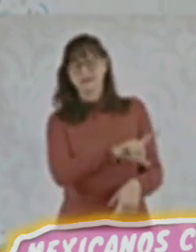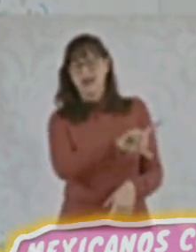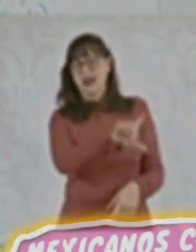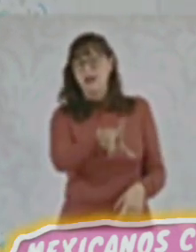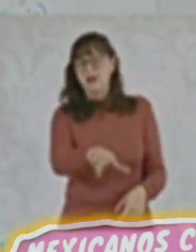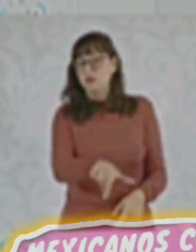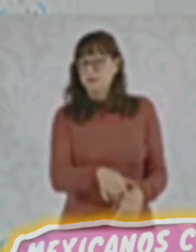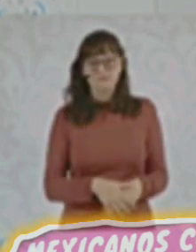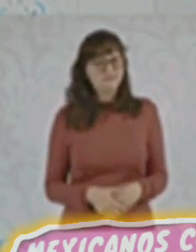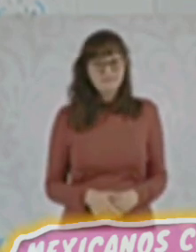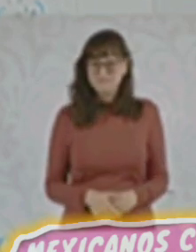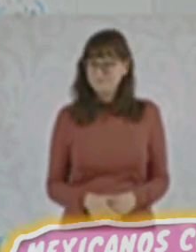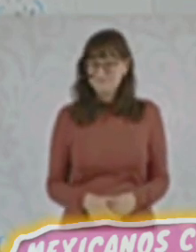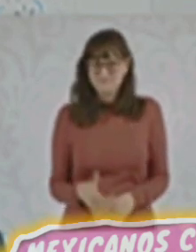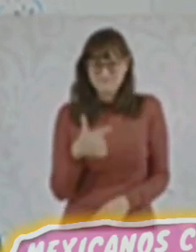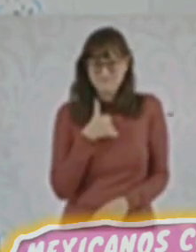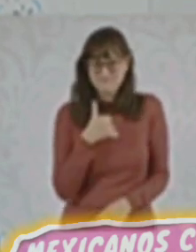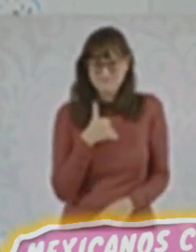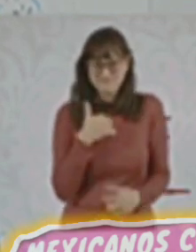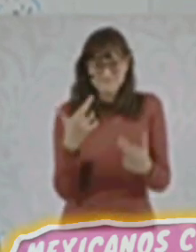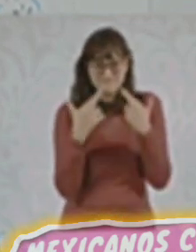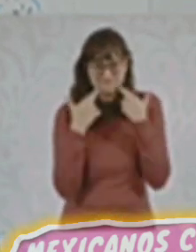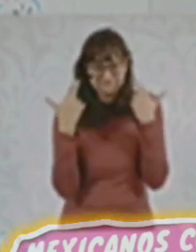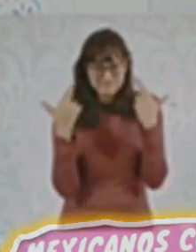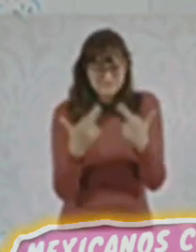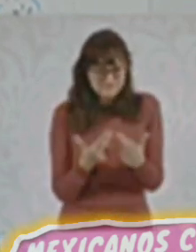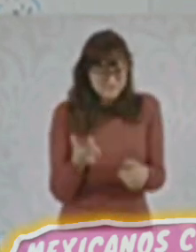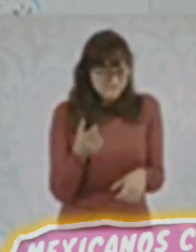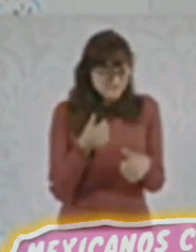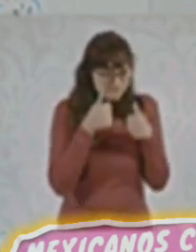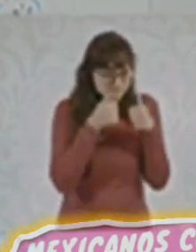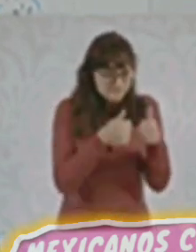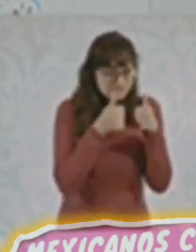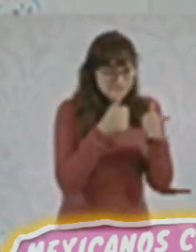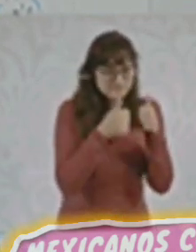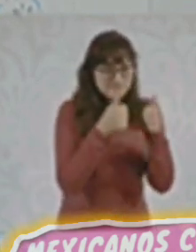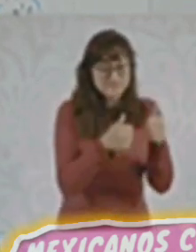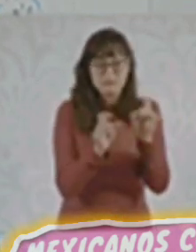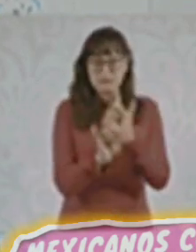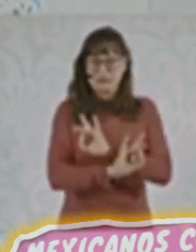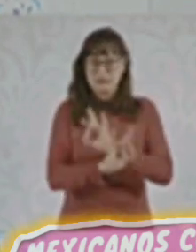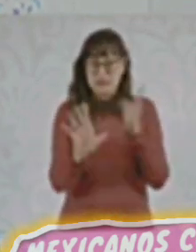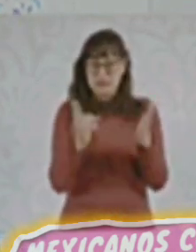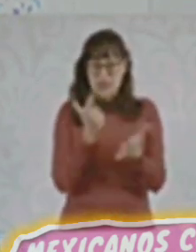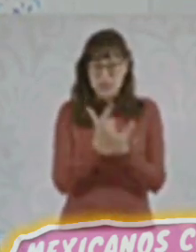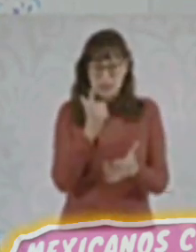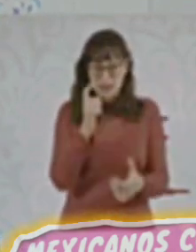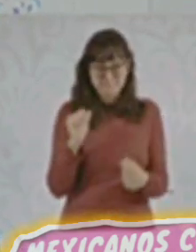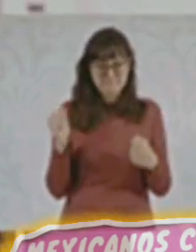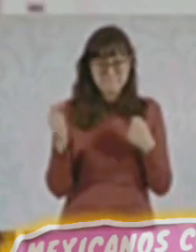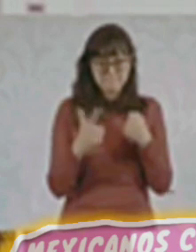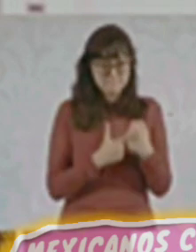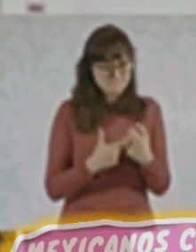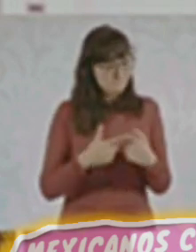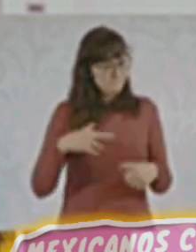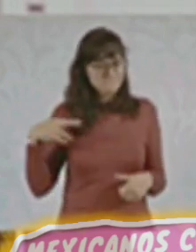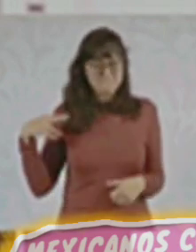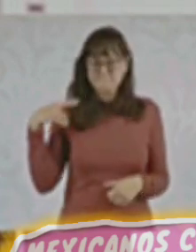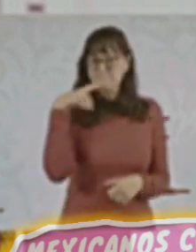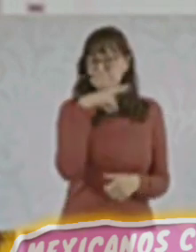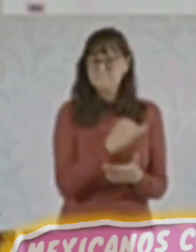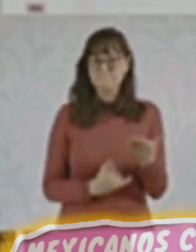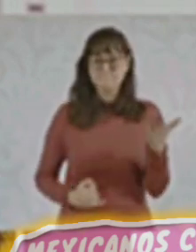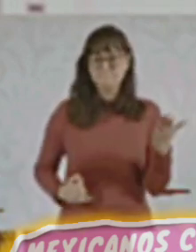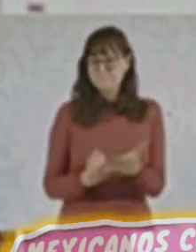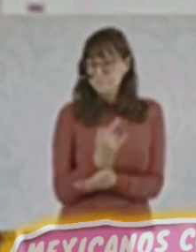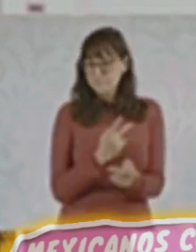reuniones permanentes y cuando se presentan casos como los que se han presentado, se define cuál es la estrategia, cómo